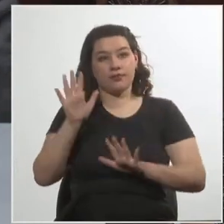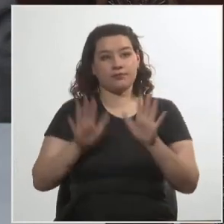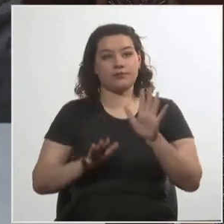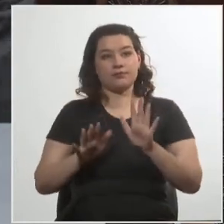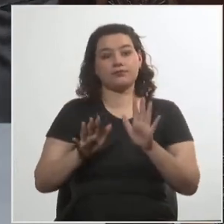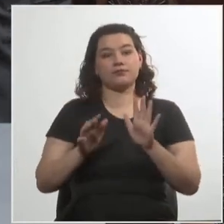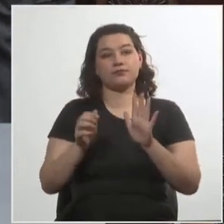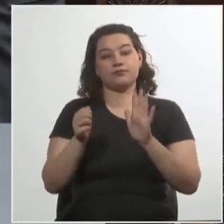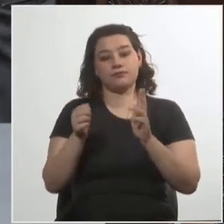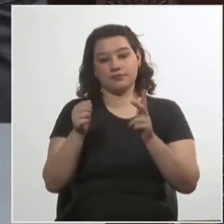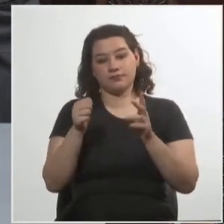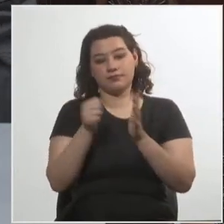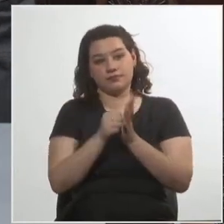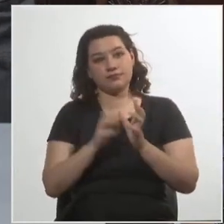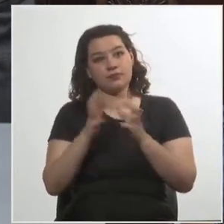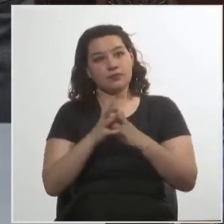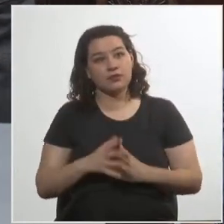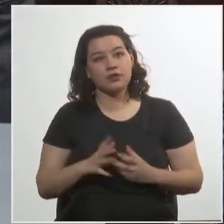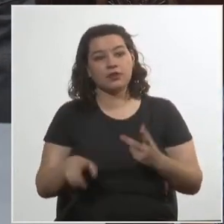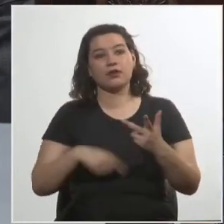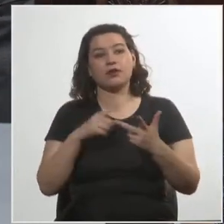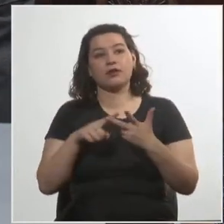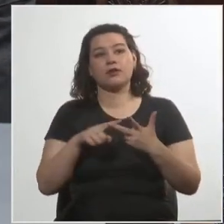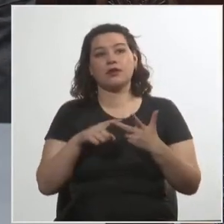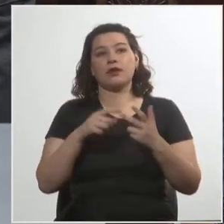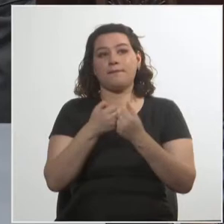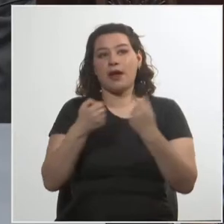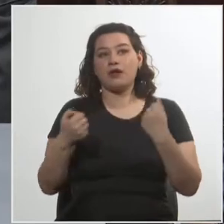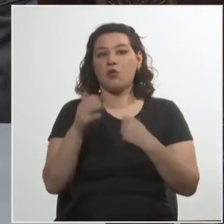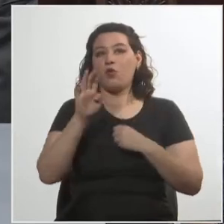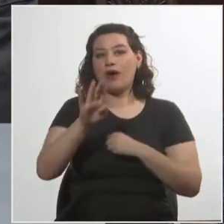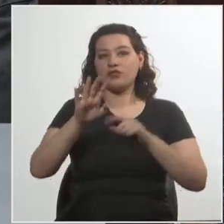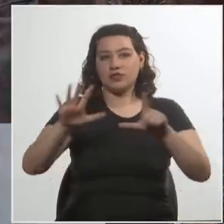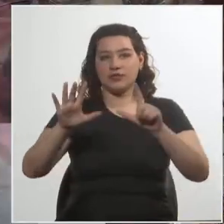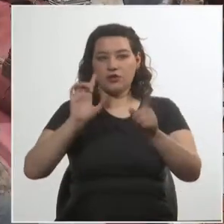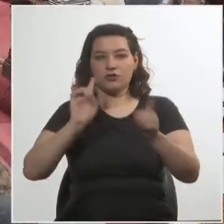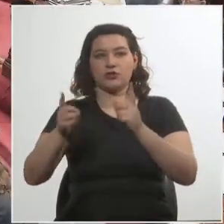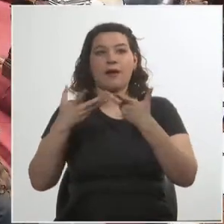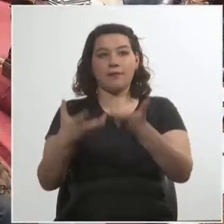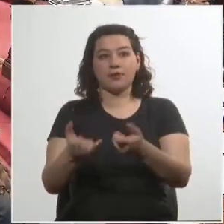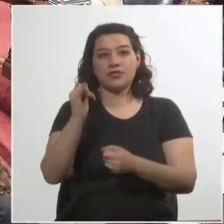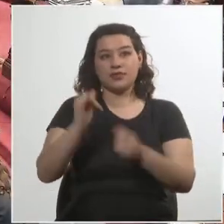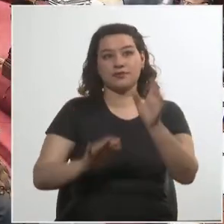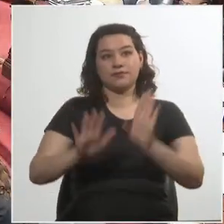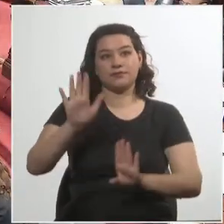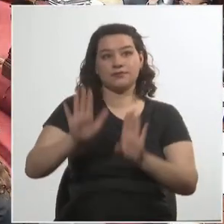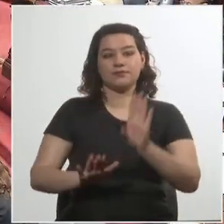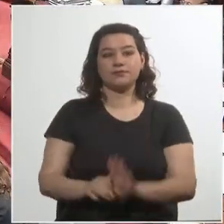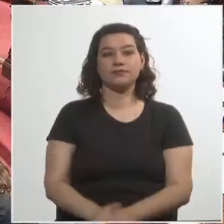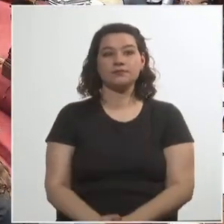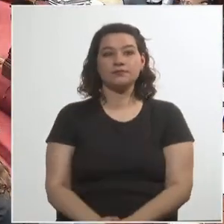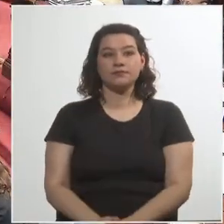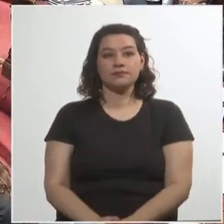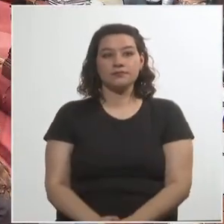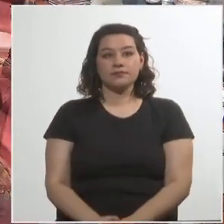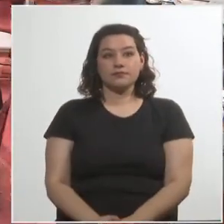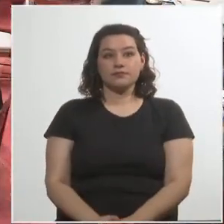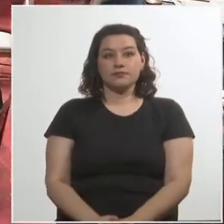y desglosar los artículos cuatro siete y once por la afirmativa sírvanse en expresar